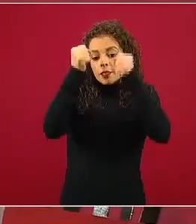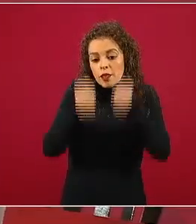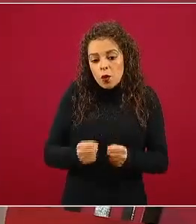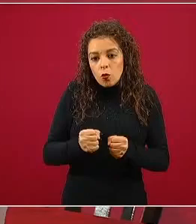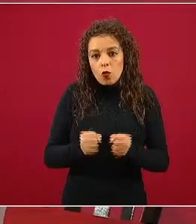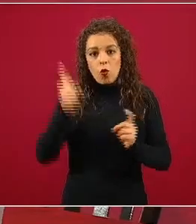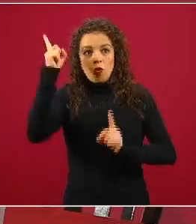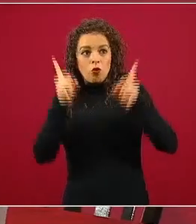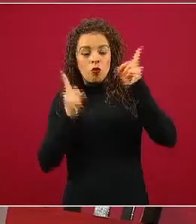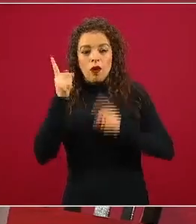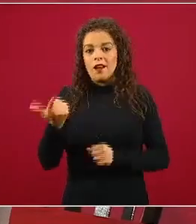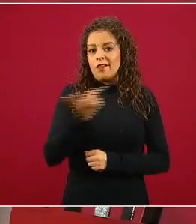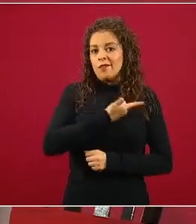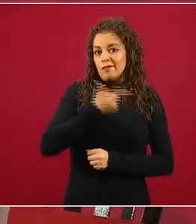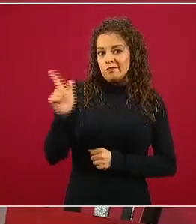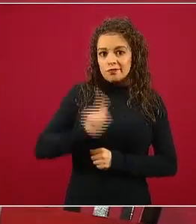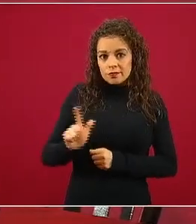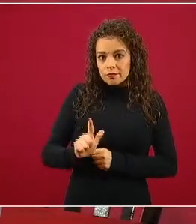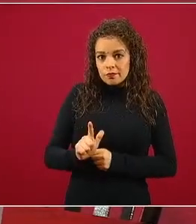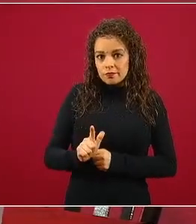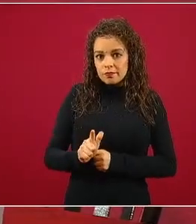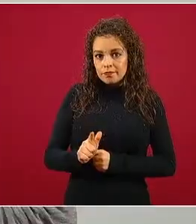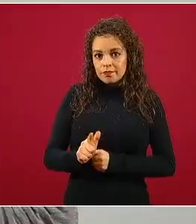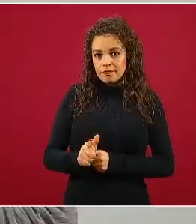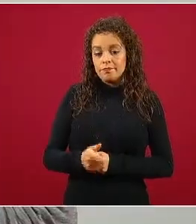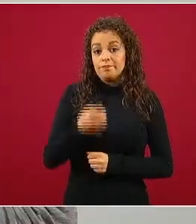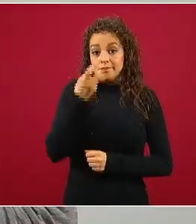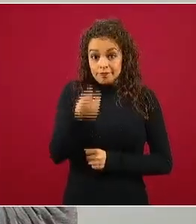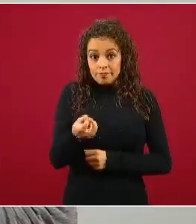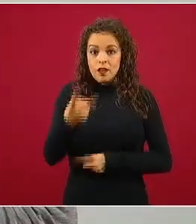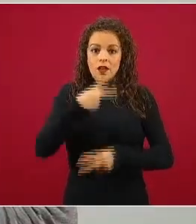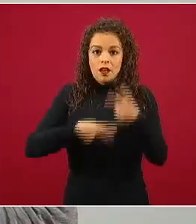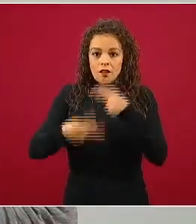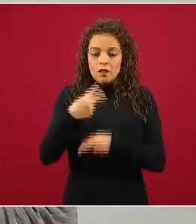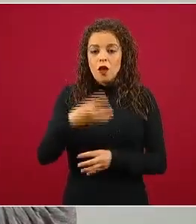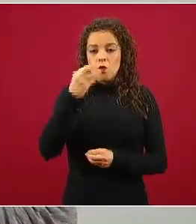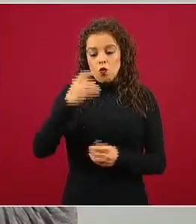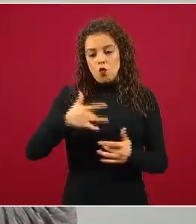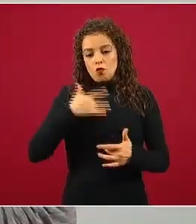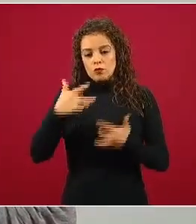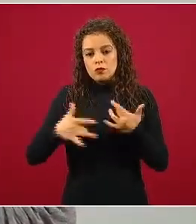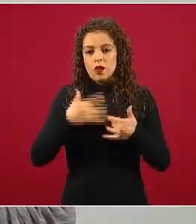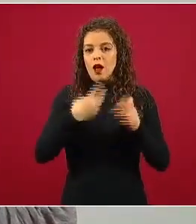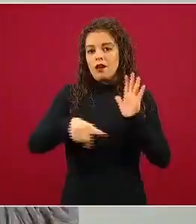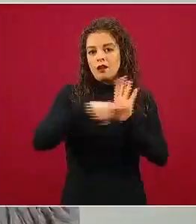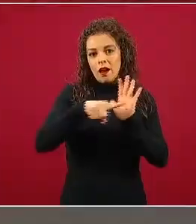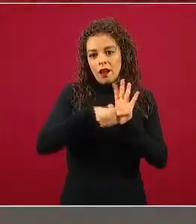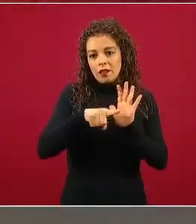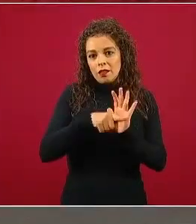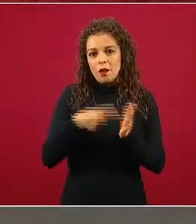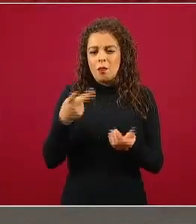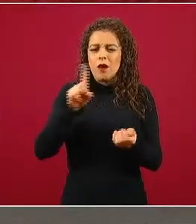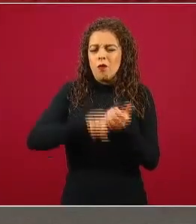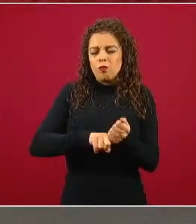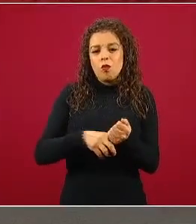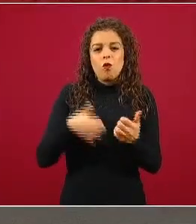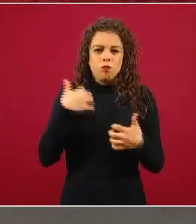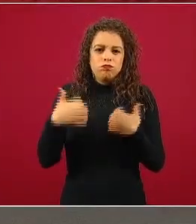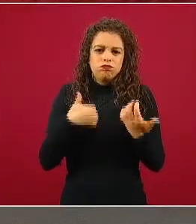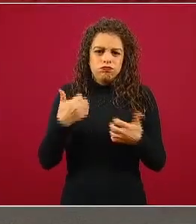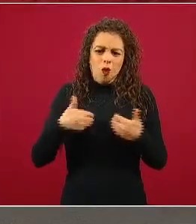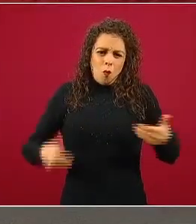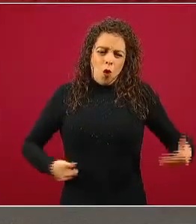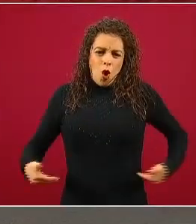un estado que genera muchísimas de estas emociones negativas que también estábamos diciendo, no negativas, pero molestas, ¿no? Y que a veces